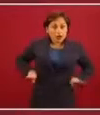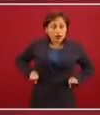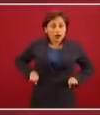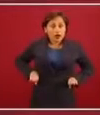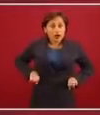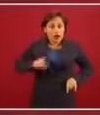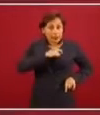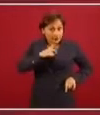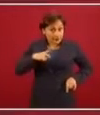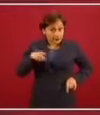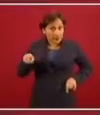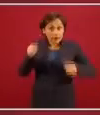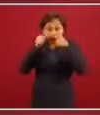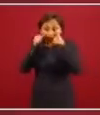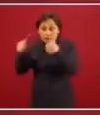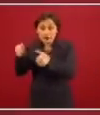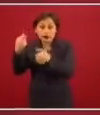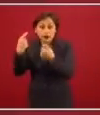directamente atendiendo a pacientes con COVID.